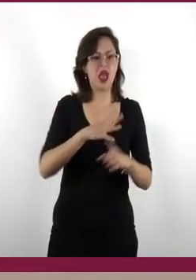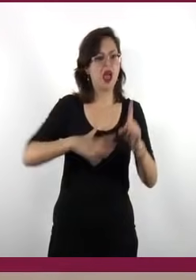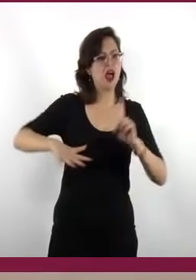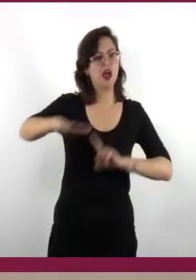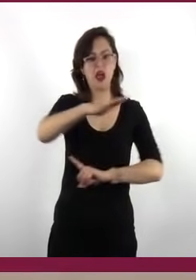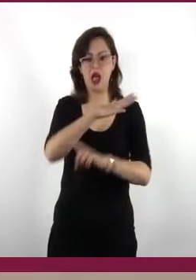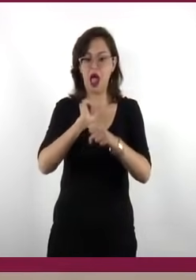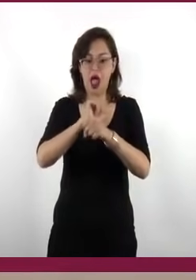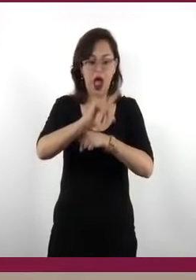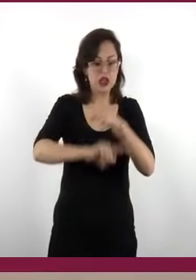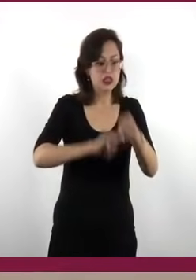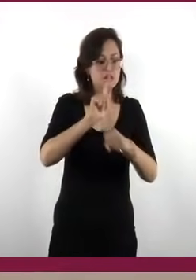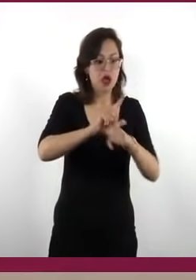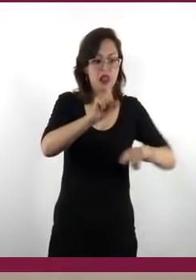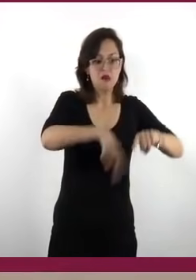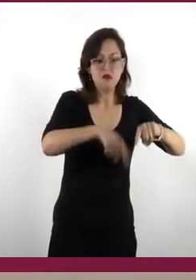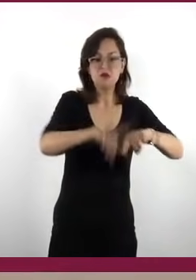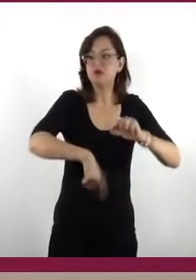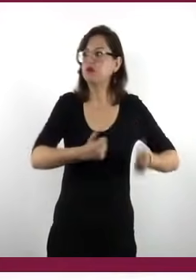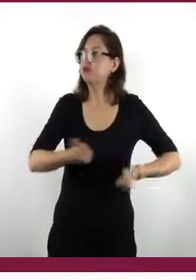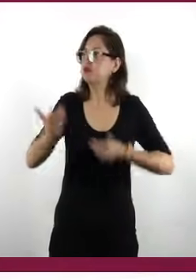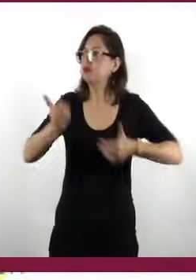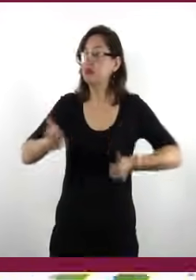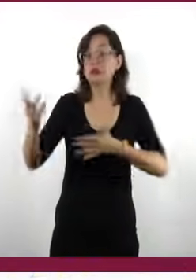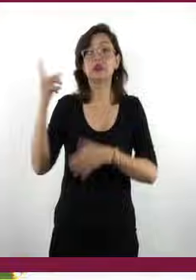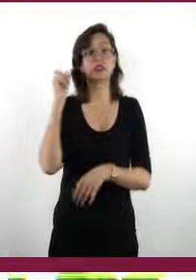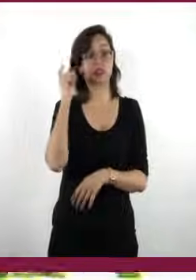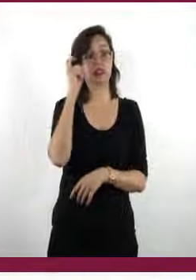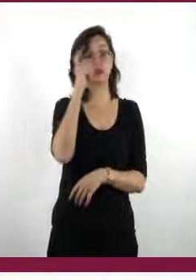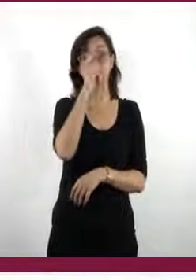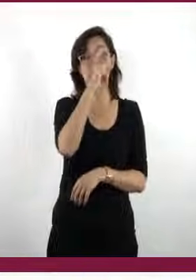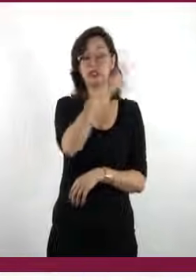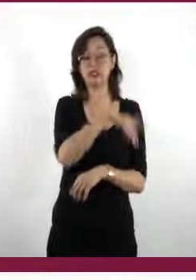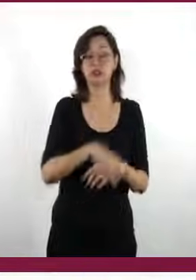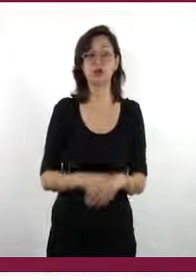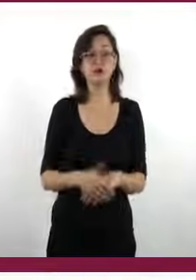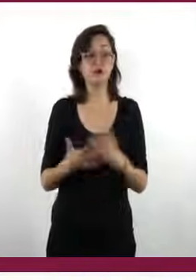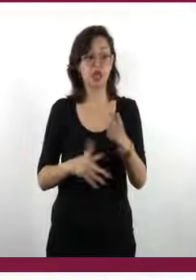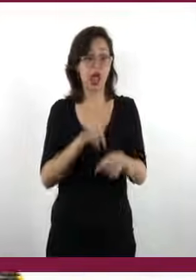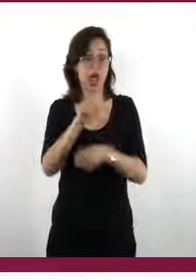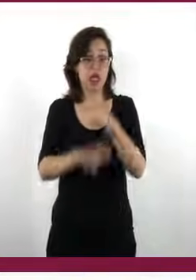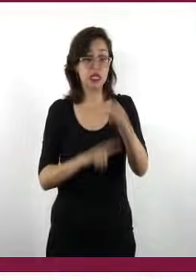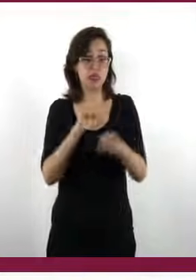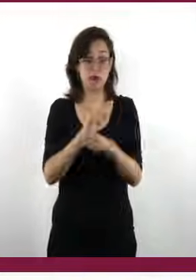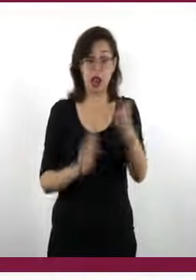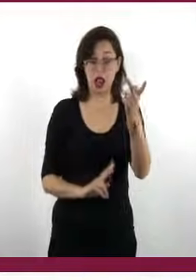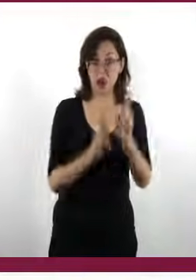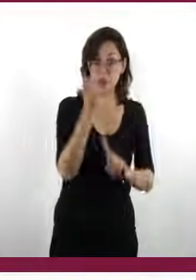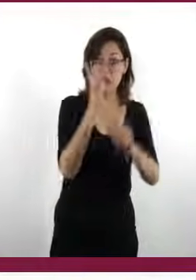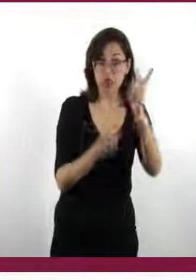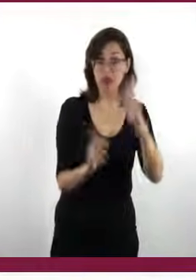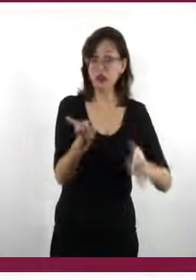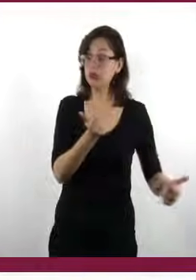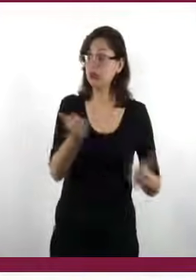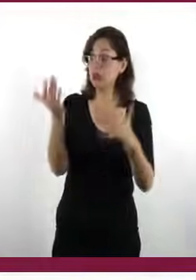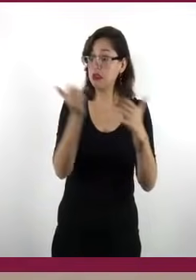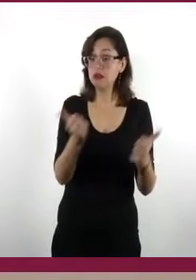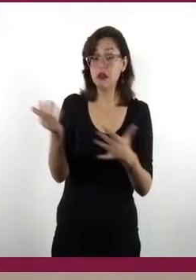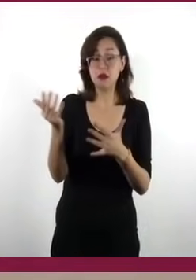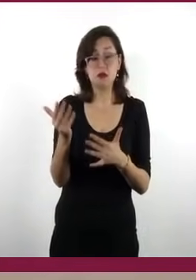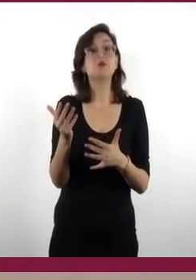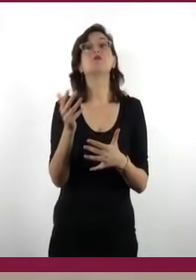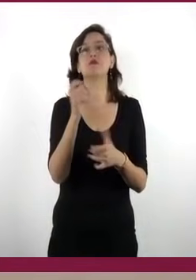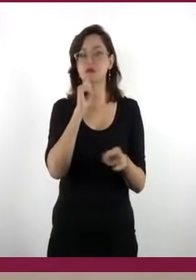ecosistemas y la supervivencia de las especies. Y no solo es el tráfico de animales y plantas. ¿Tendrás algún video sobre el tema?